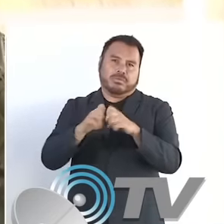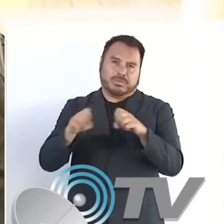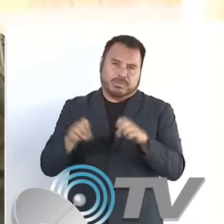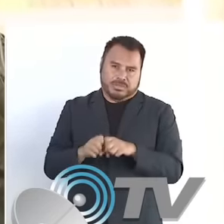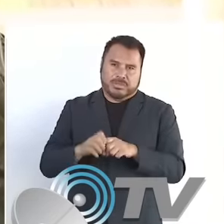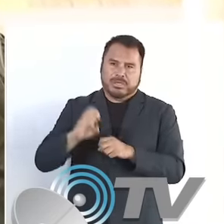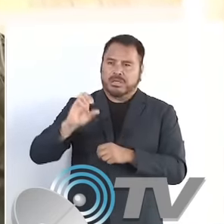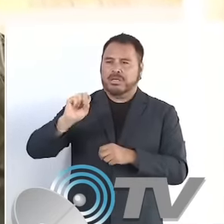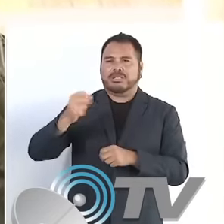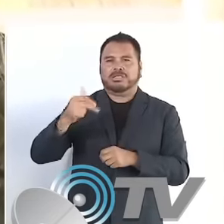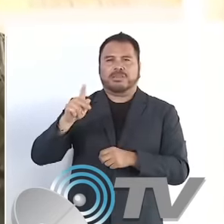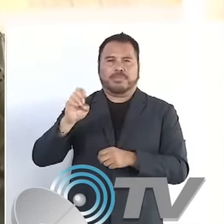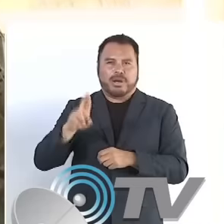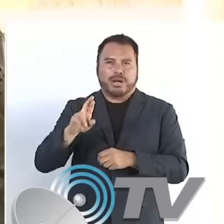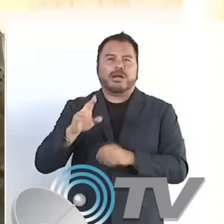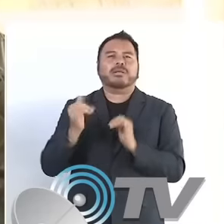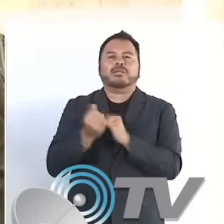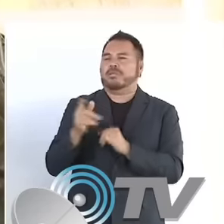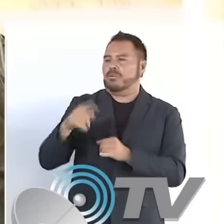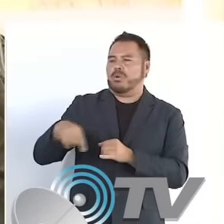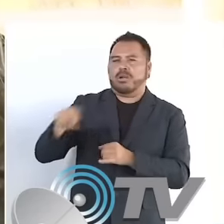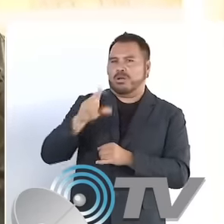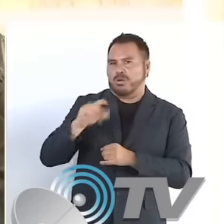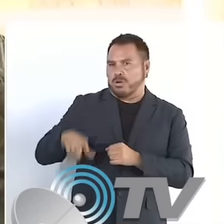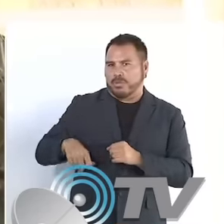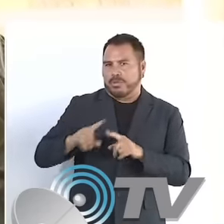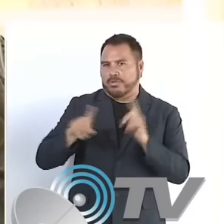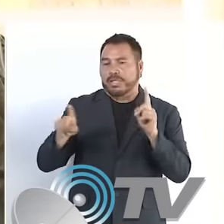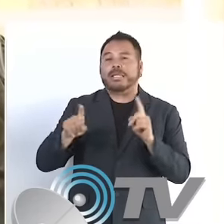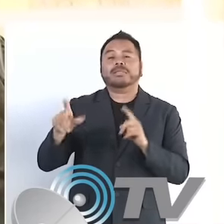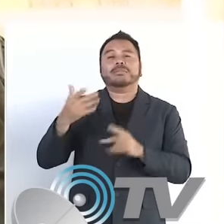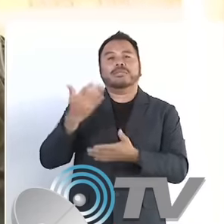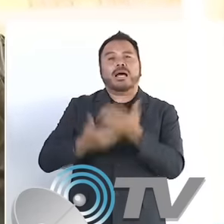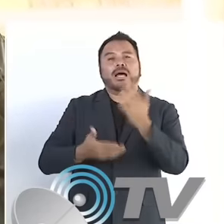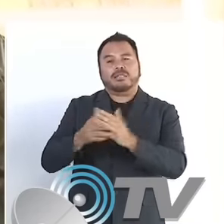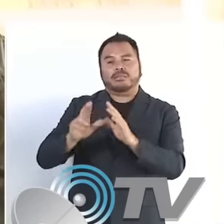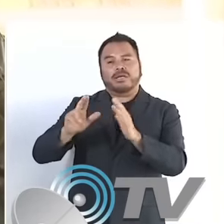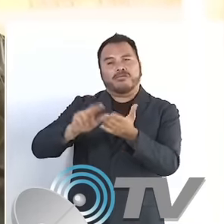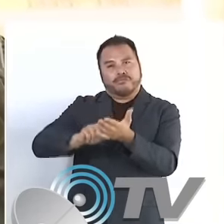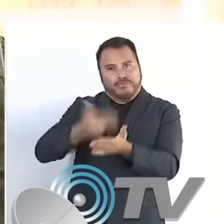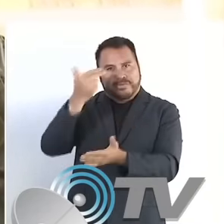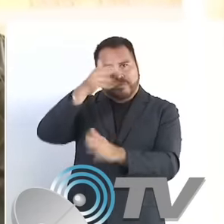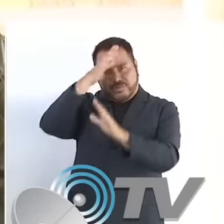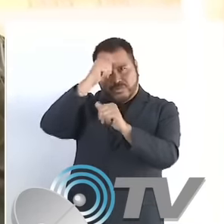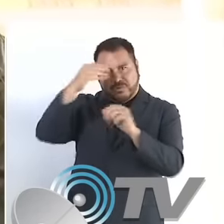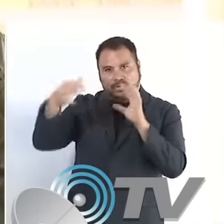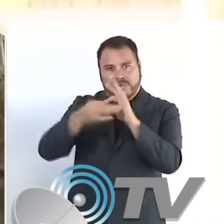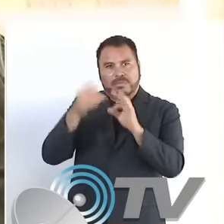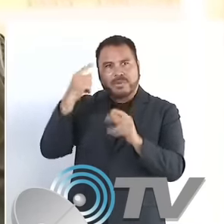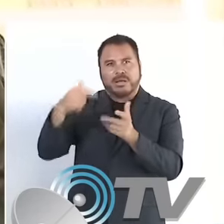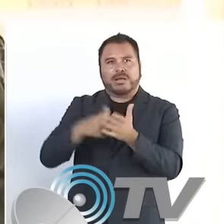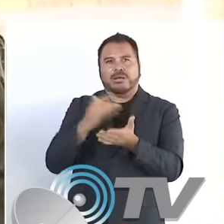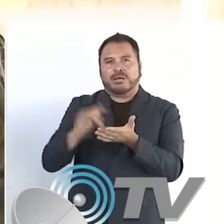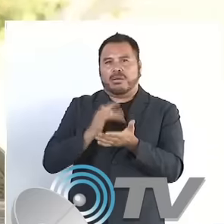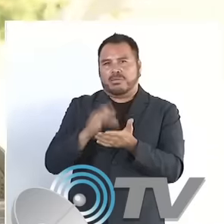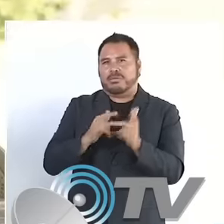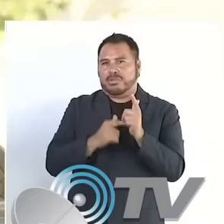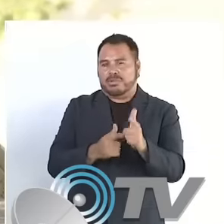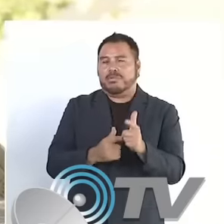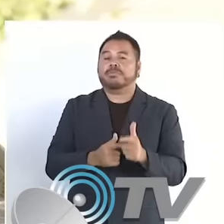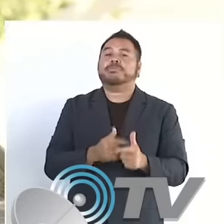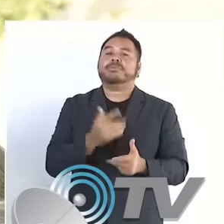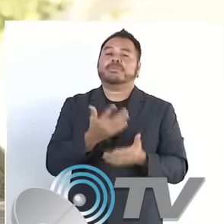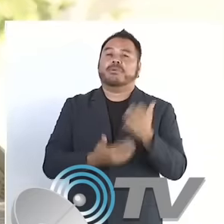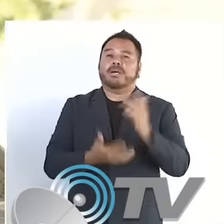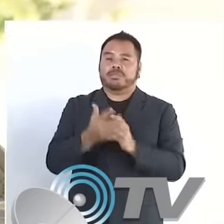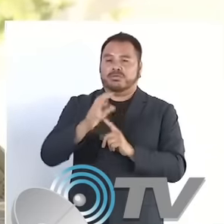Shipper, que es una instancia no gubernamental, se firmó un convenio también para que nos sigan apoyando. Se va a instalar un